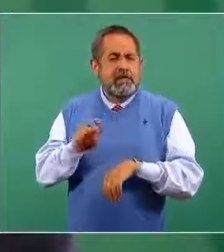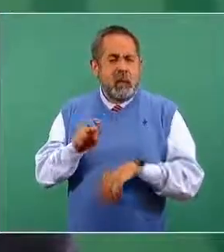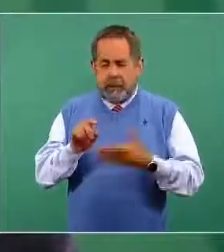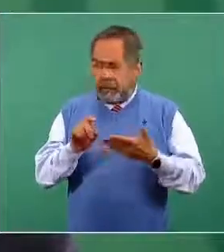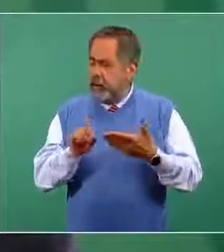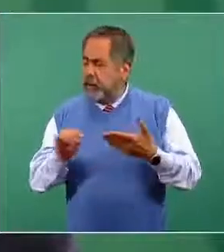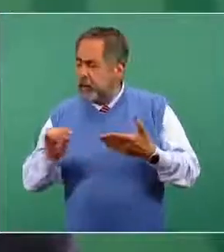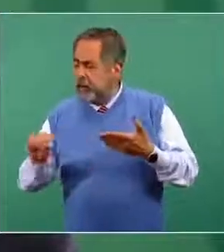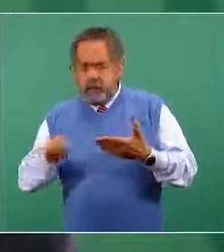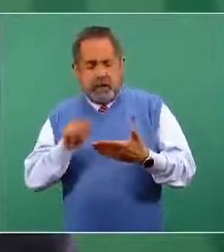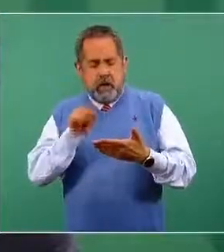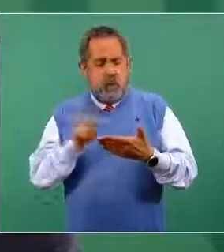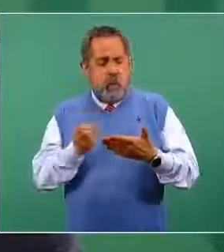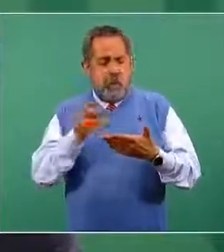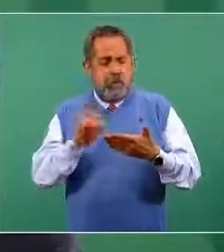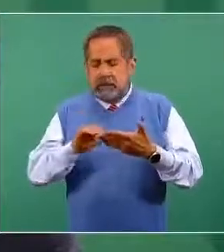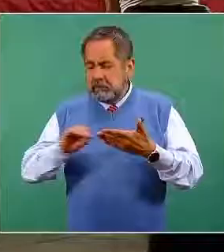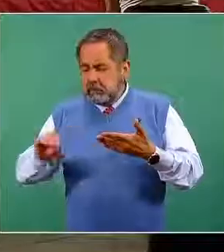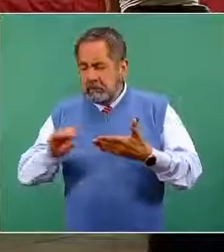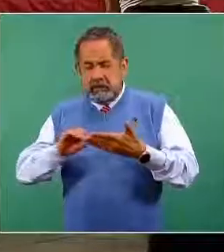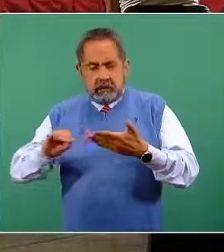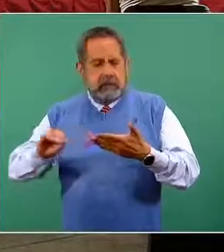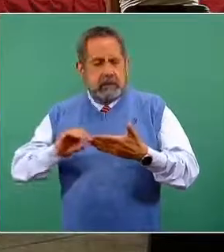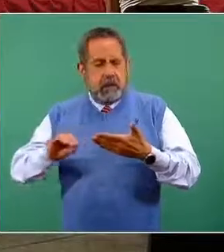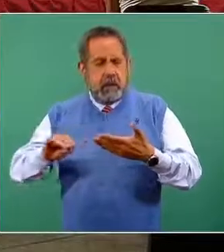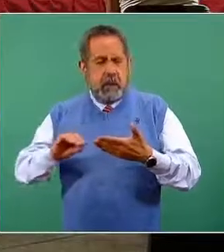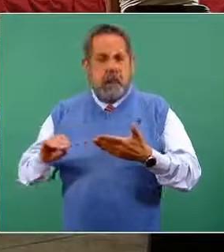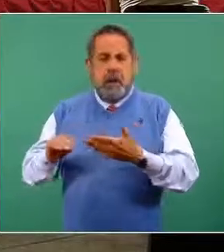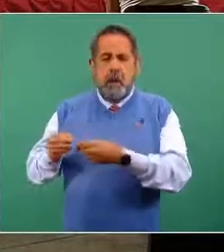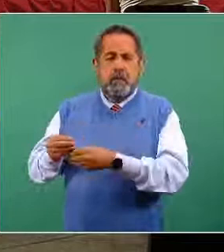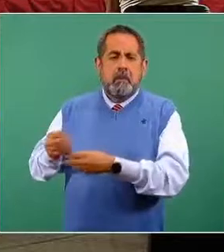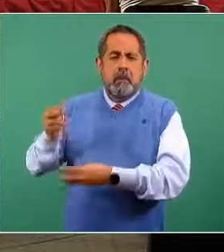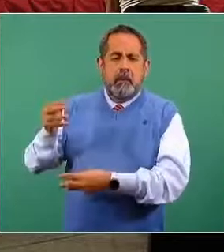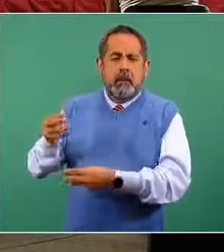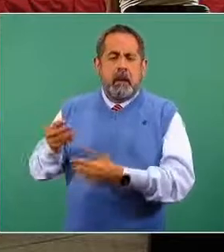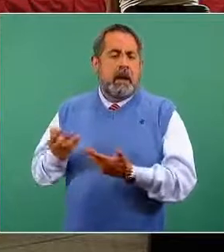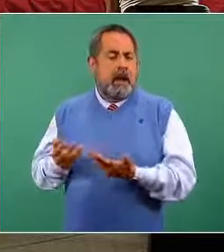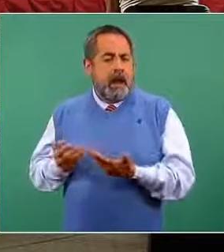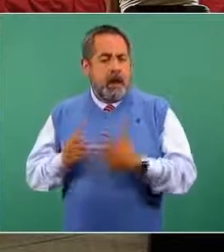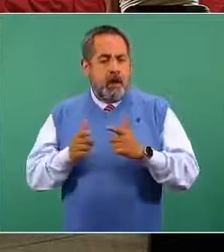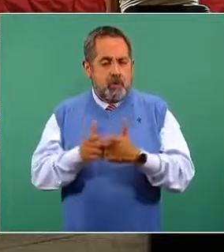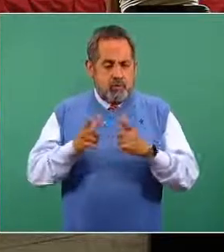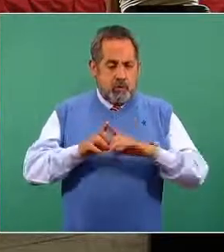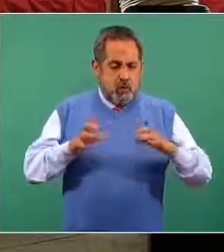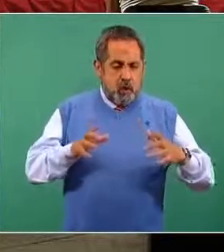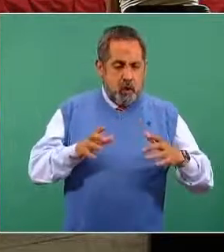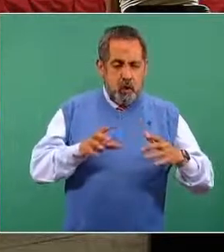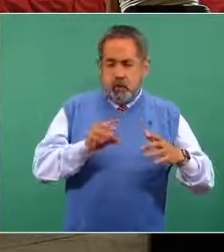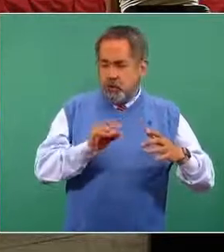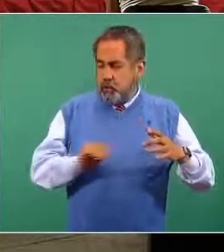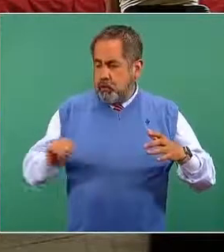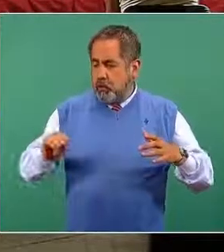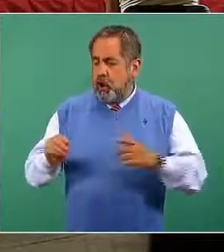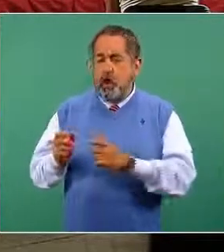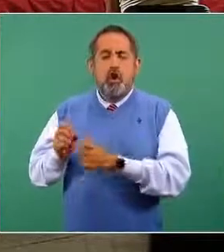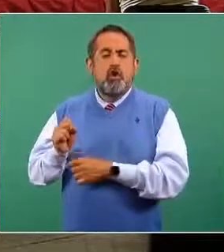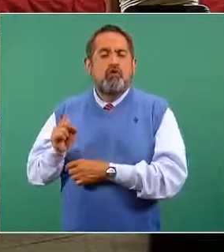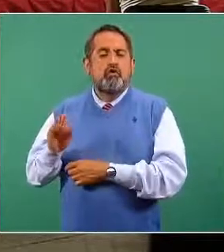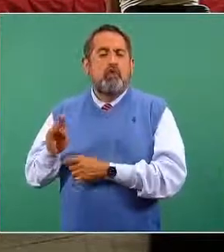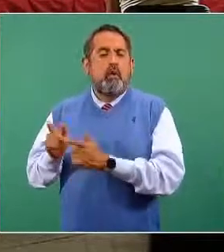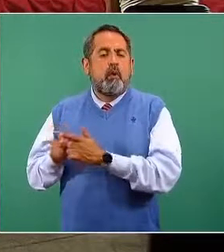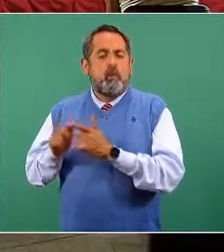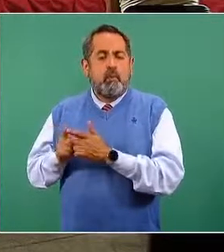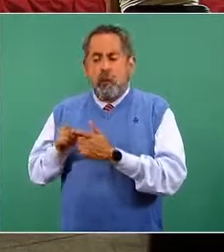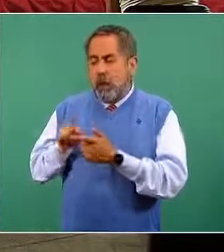este grupo total de exceso de mortalidad, se puede identificar un subgrupo que posiblemente esté relacionado